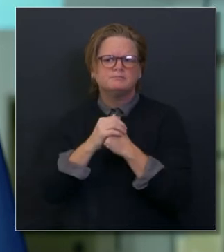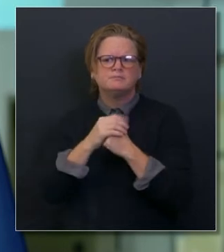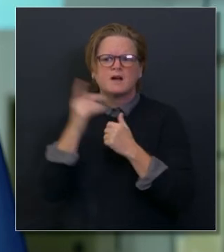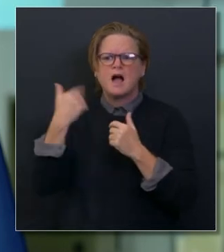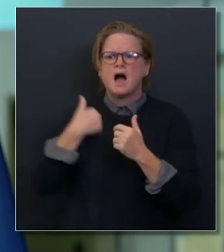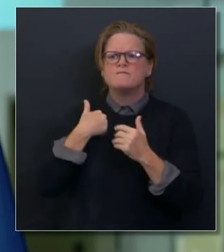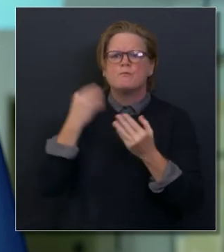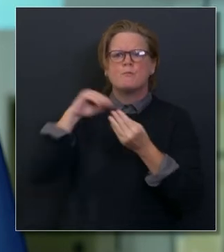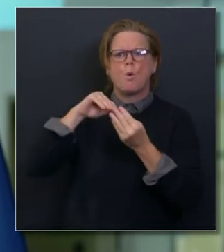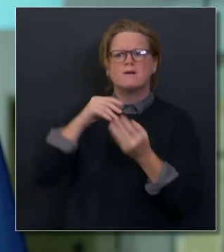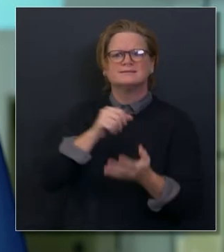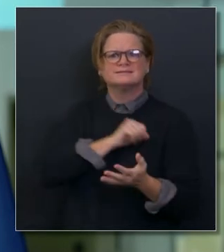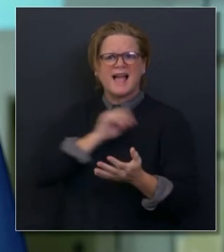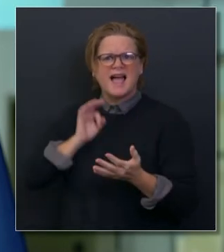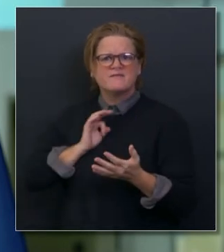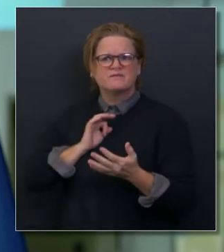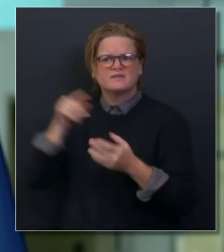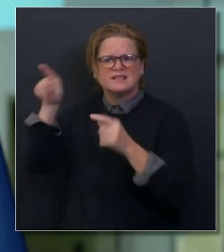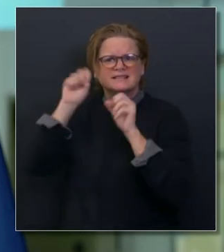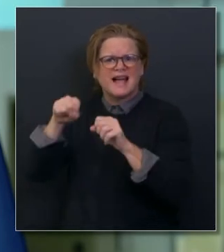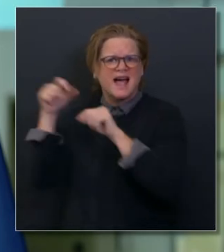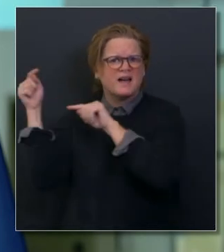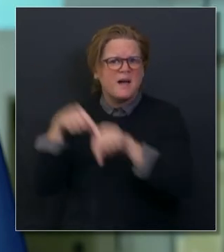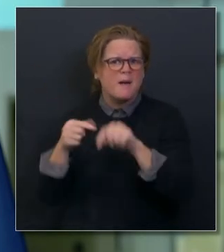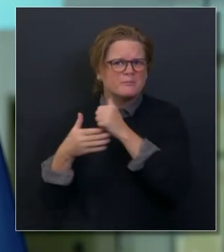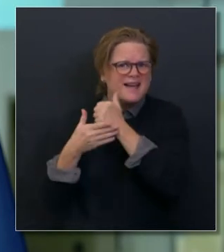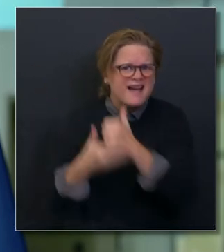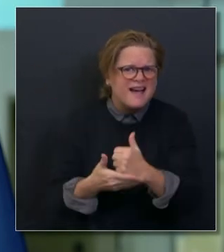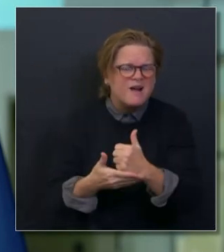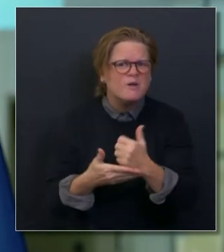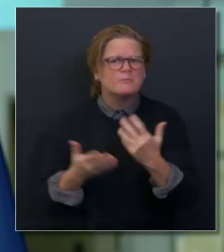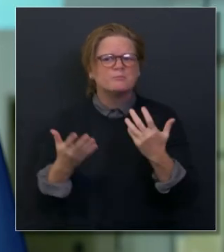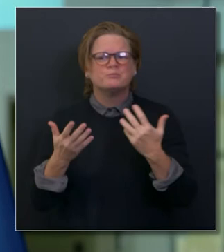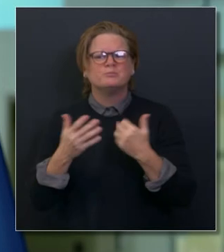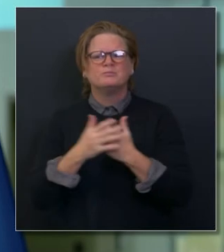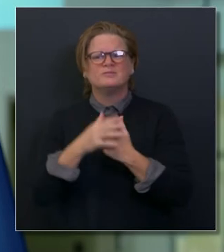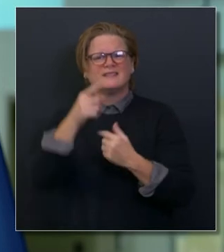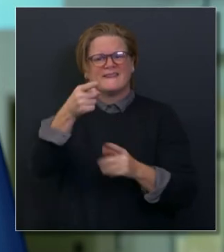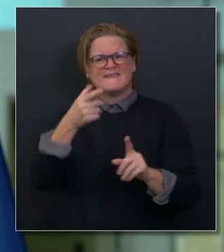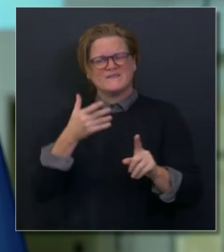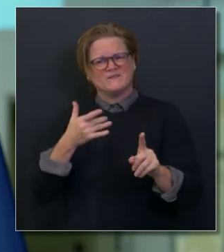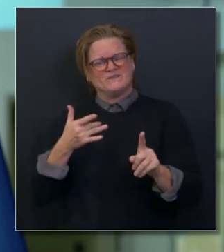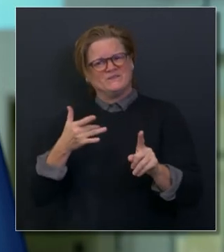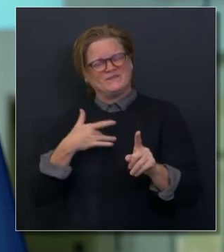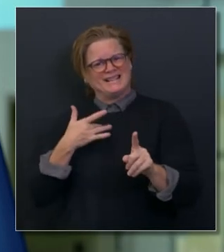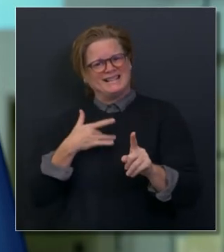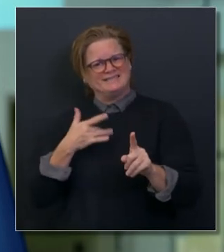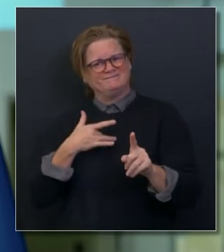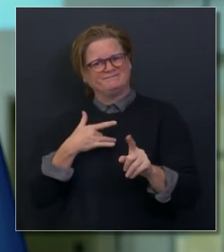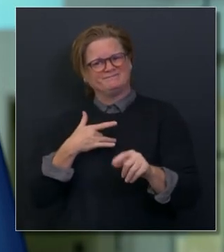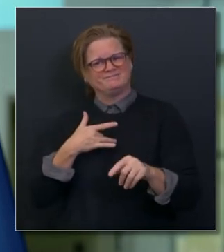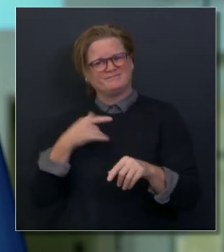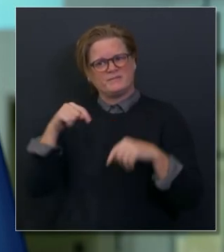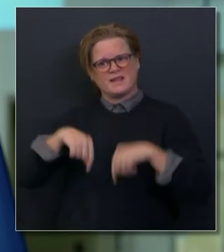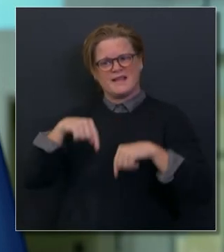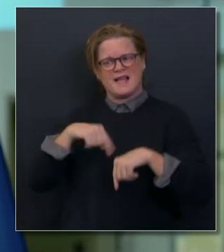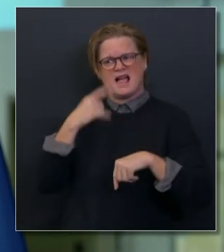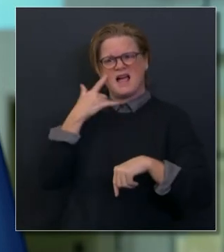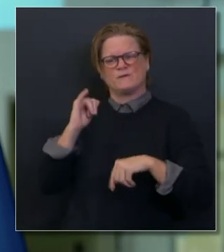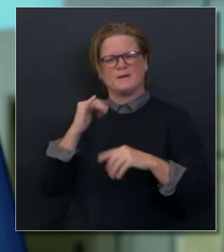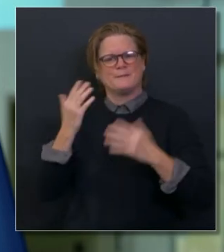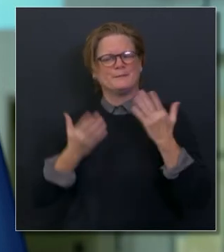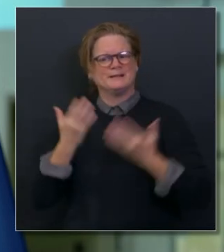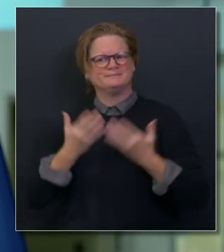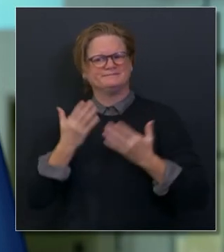tengan personal que puedan compartir? ¿Y sabe usted que esta crisis del personal puede impedir